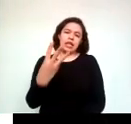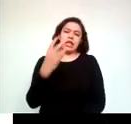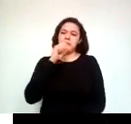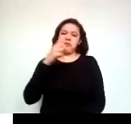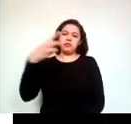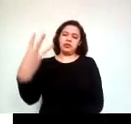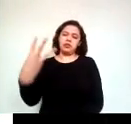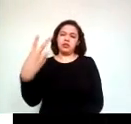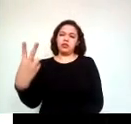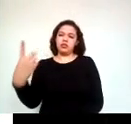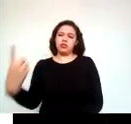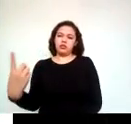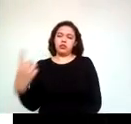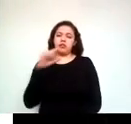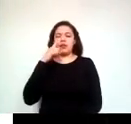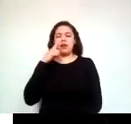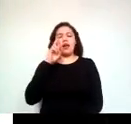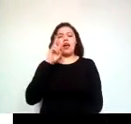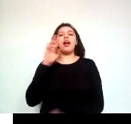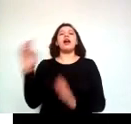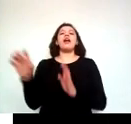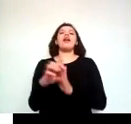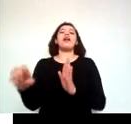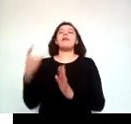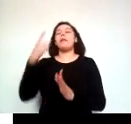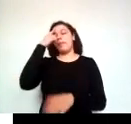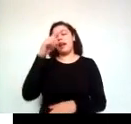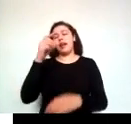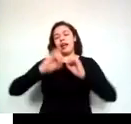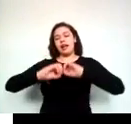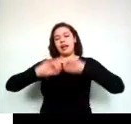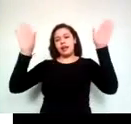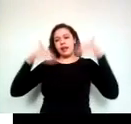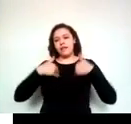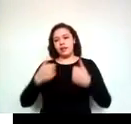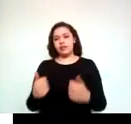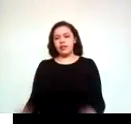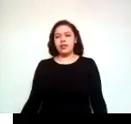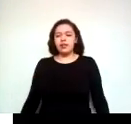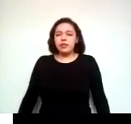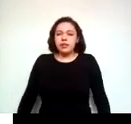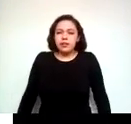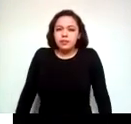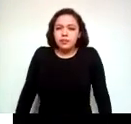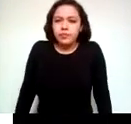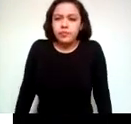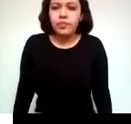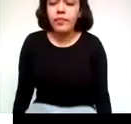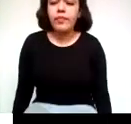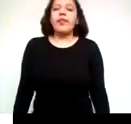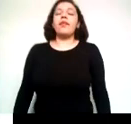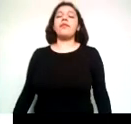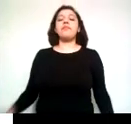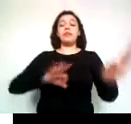a verlo en un ejemplo para que nos quede muchísimo más claro. Si en la pregunta 1, digo, mi trabajo me exige hacer